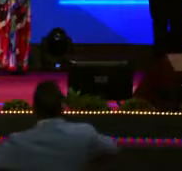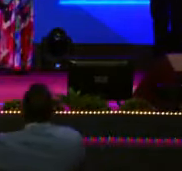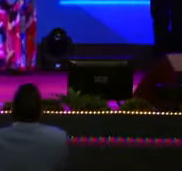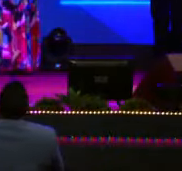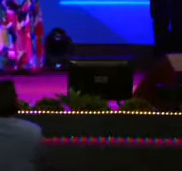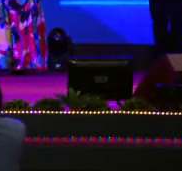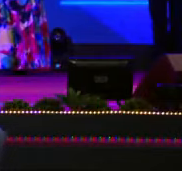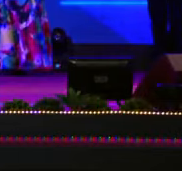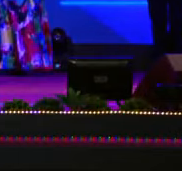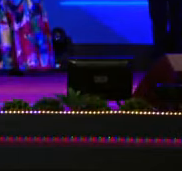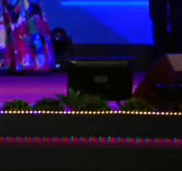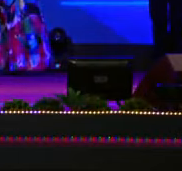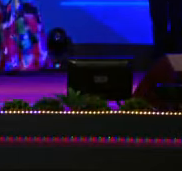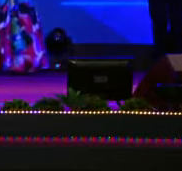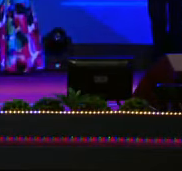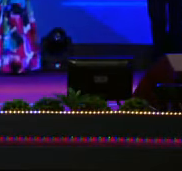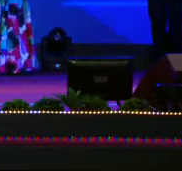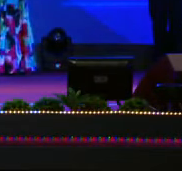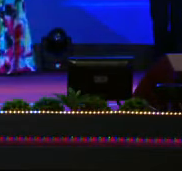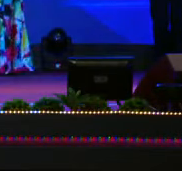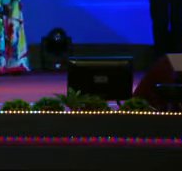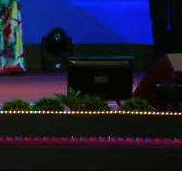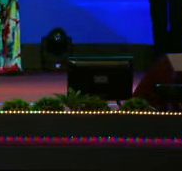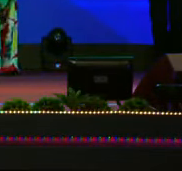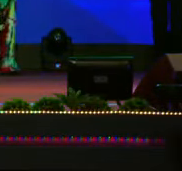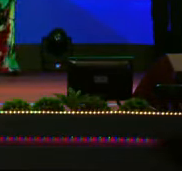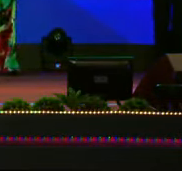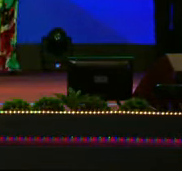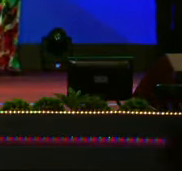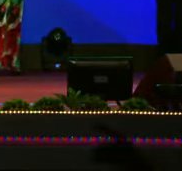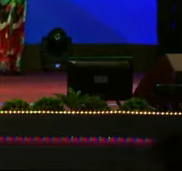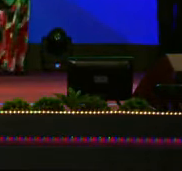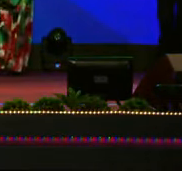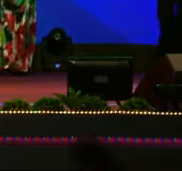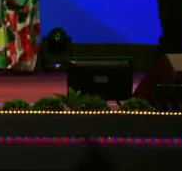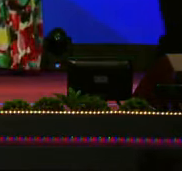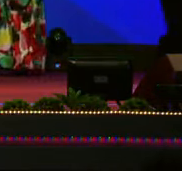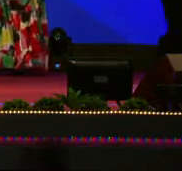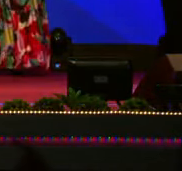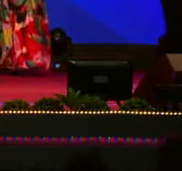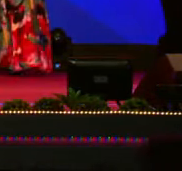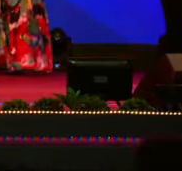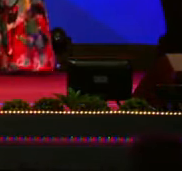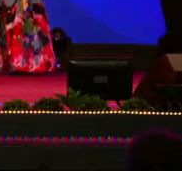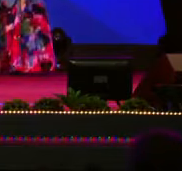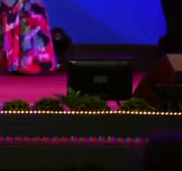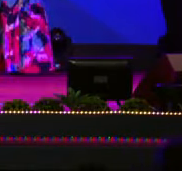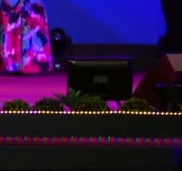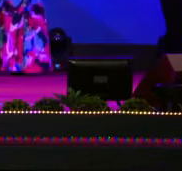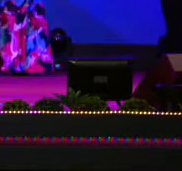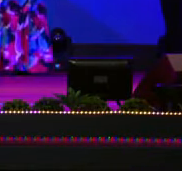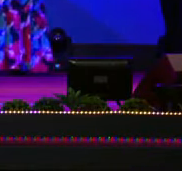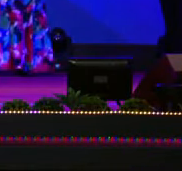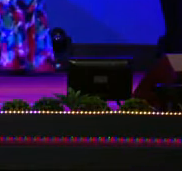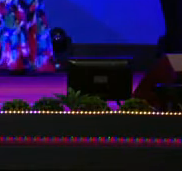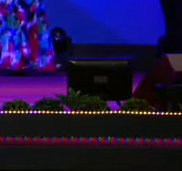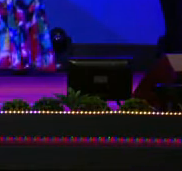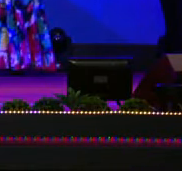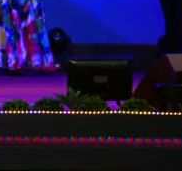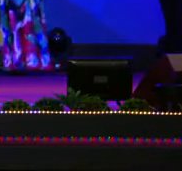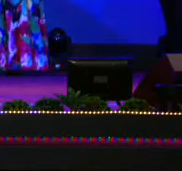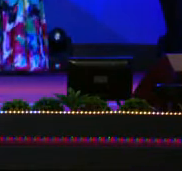refugio. Las camisetas de los hombres y las taquillas de concierto el sábado.